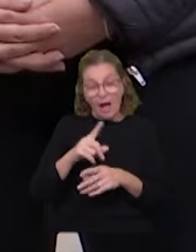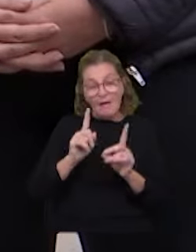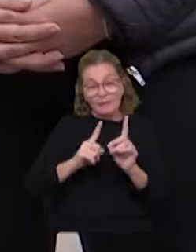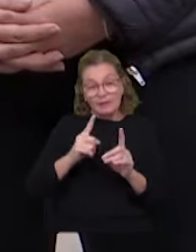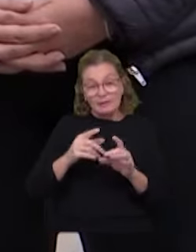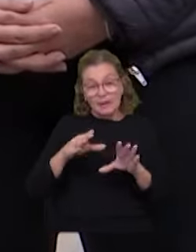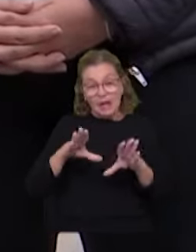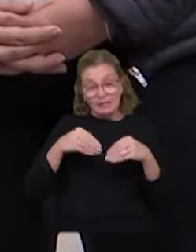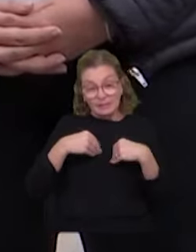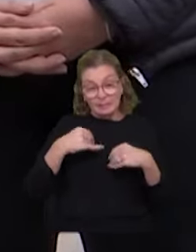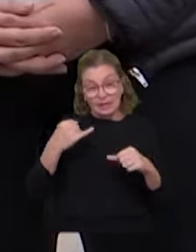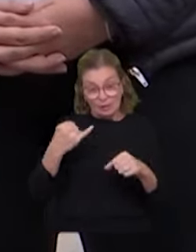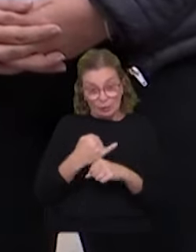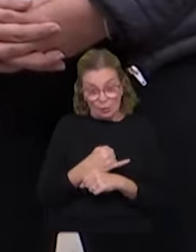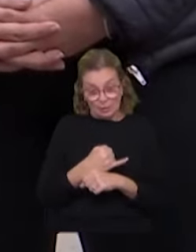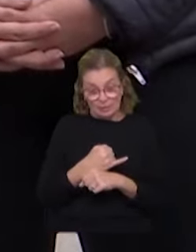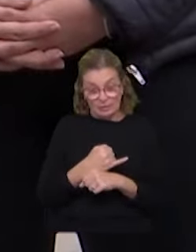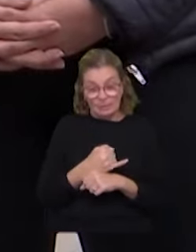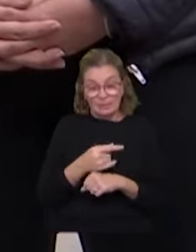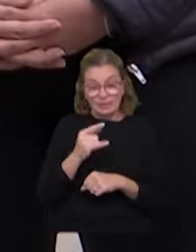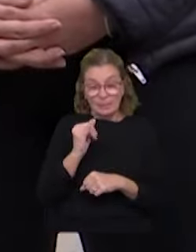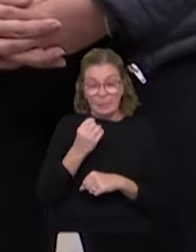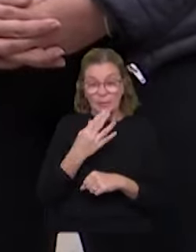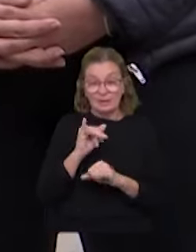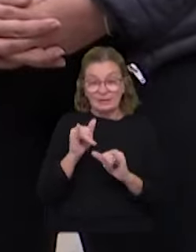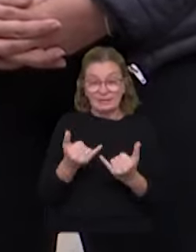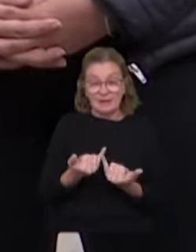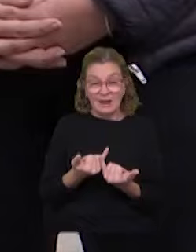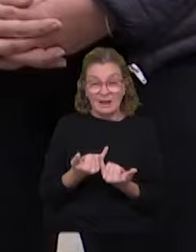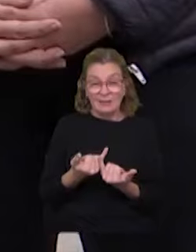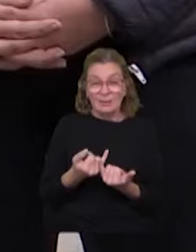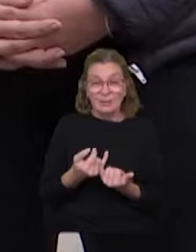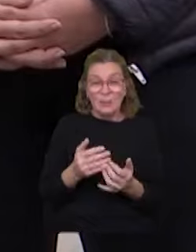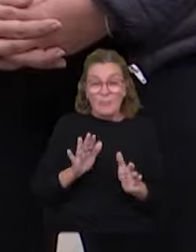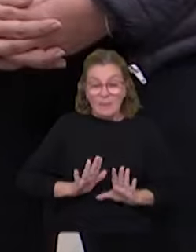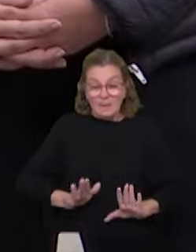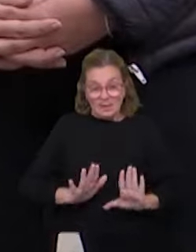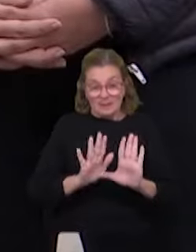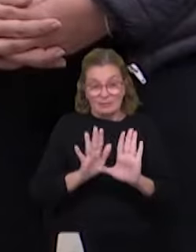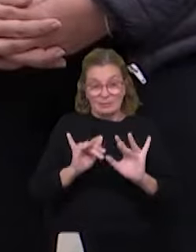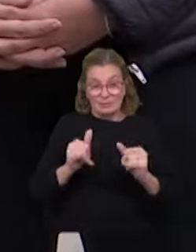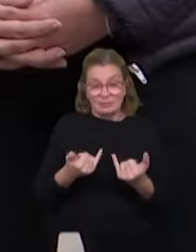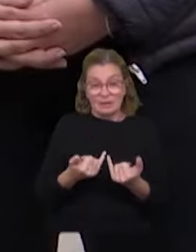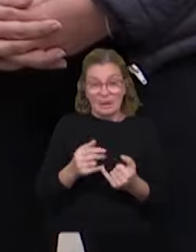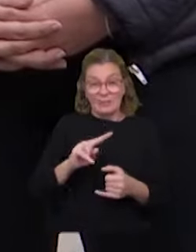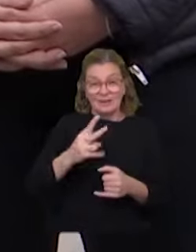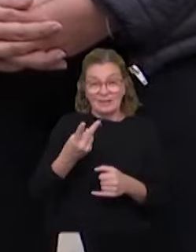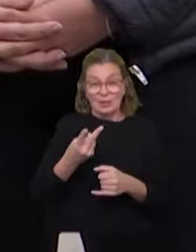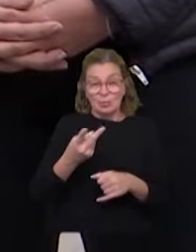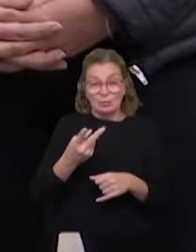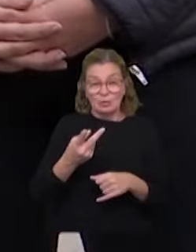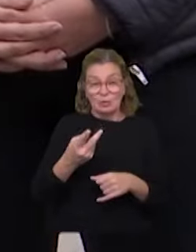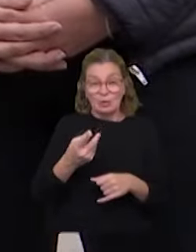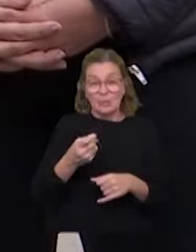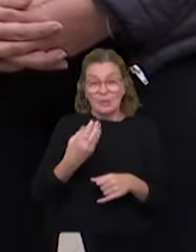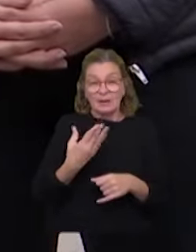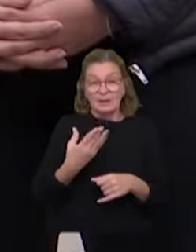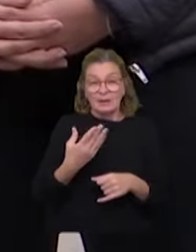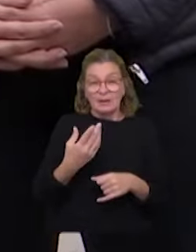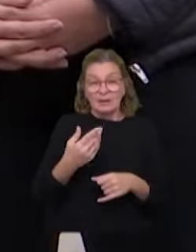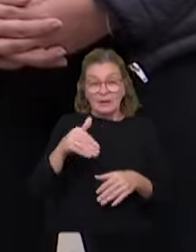aciertos errores porque ya nos estamos preparando para la segunda etapa para que en